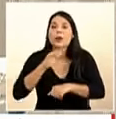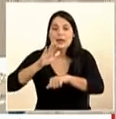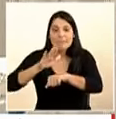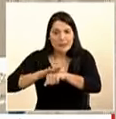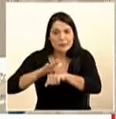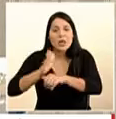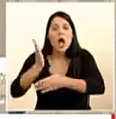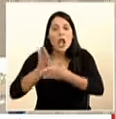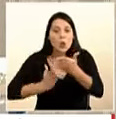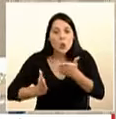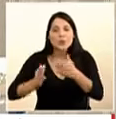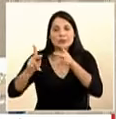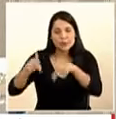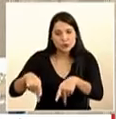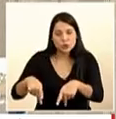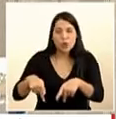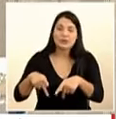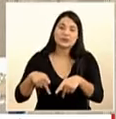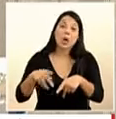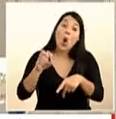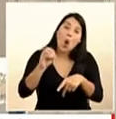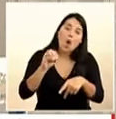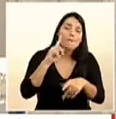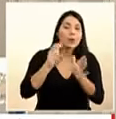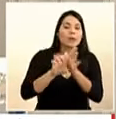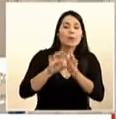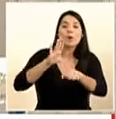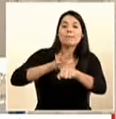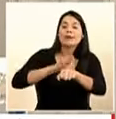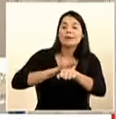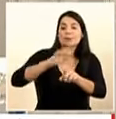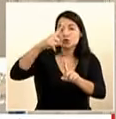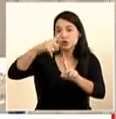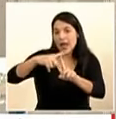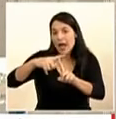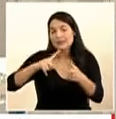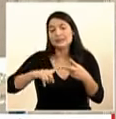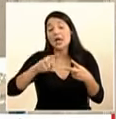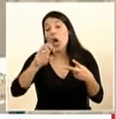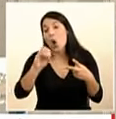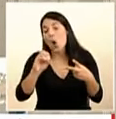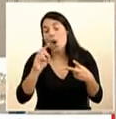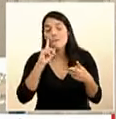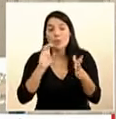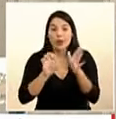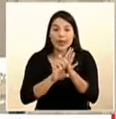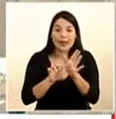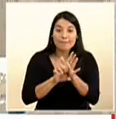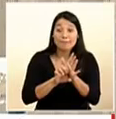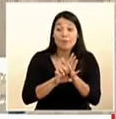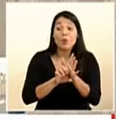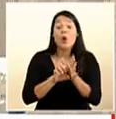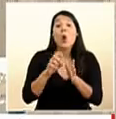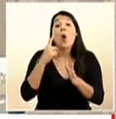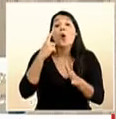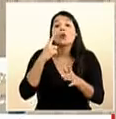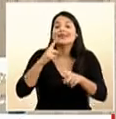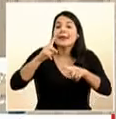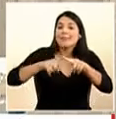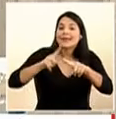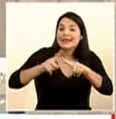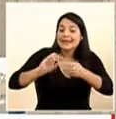con el servicio de taxi con la movilidad parcial de vehículos según la